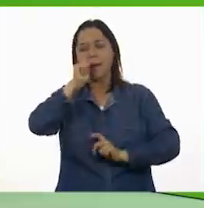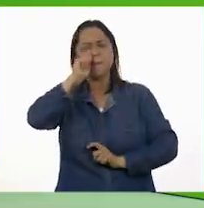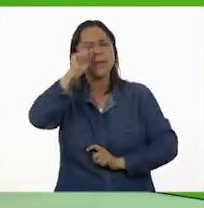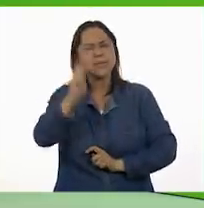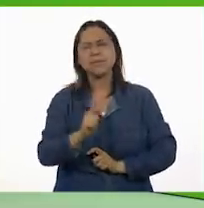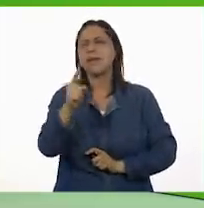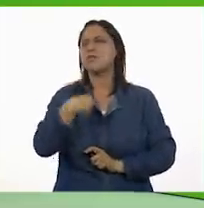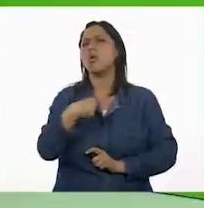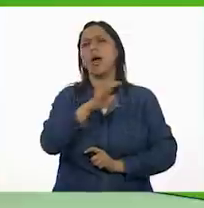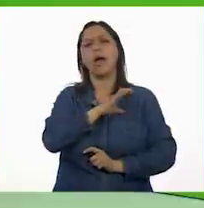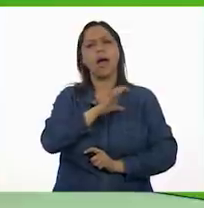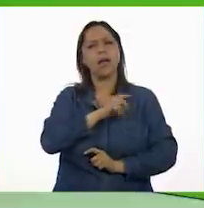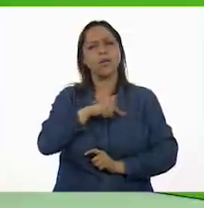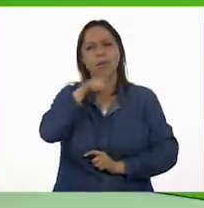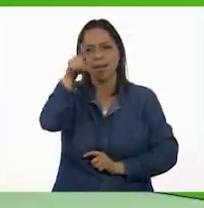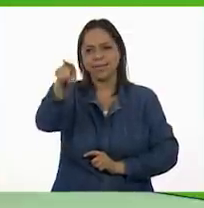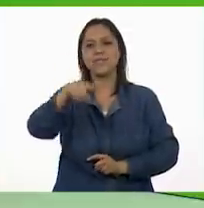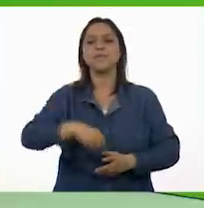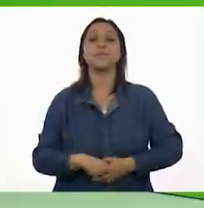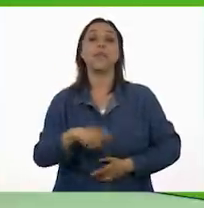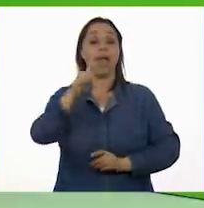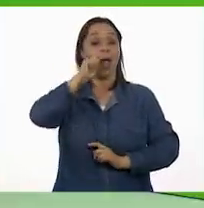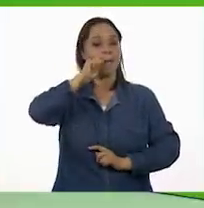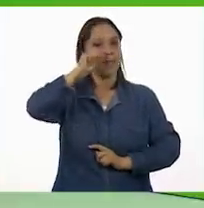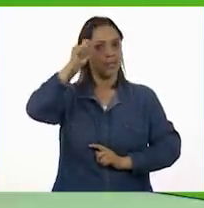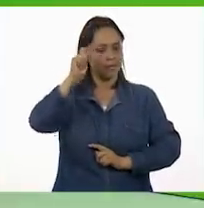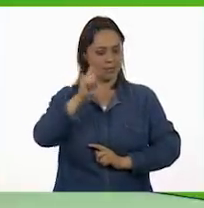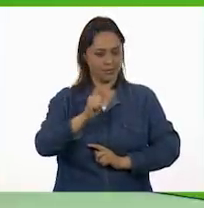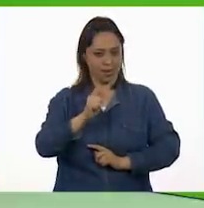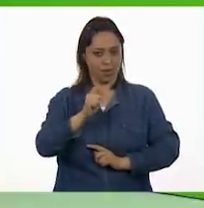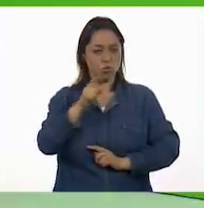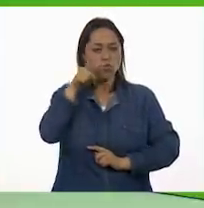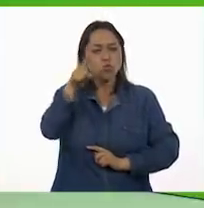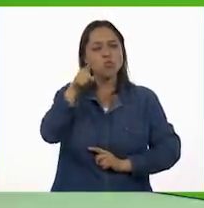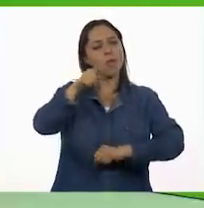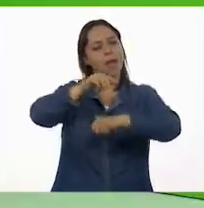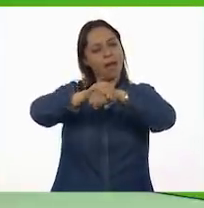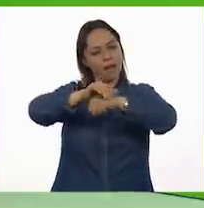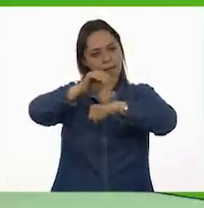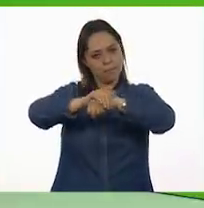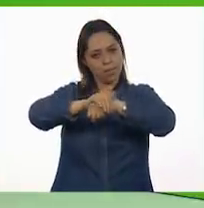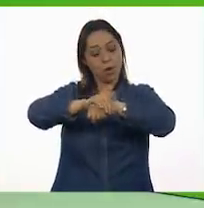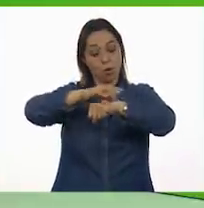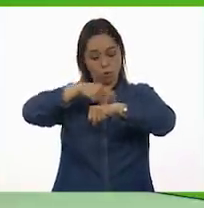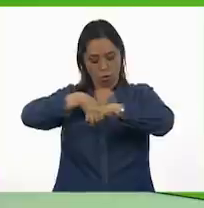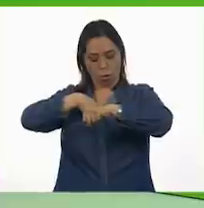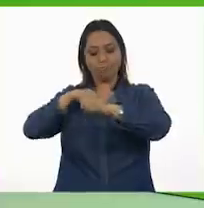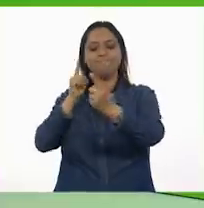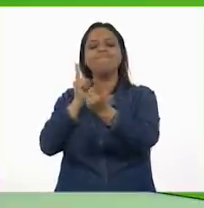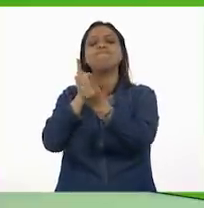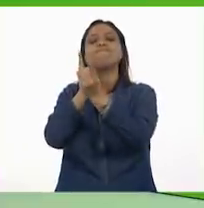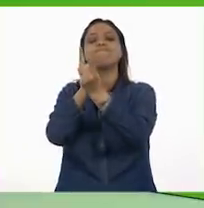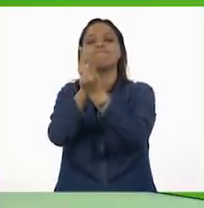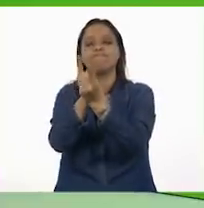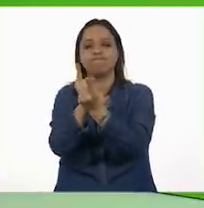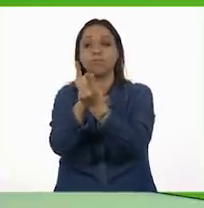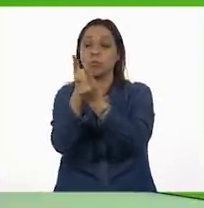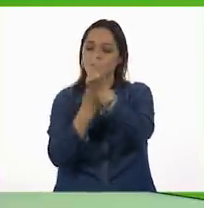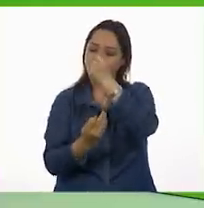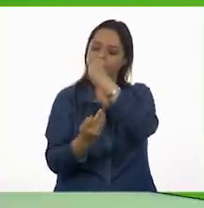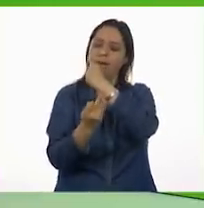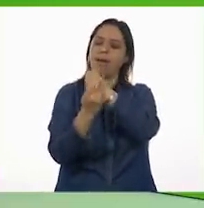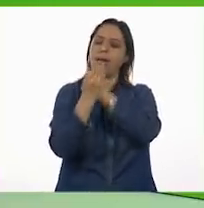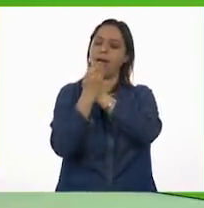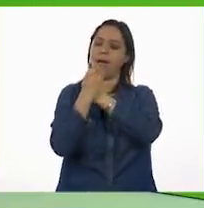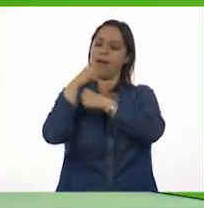con mucho cariño, amiga. Amistad, eres mi amigo y yo estoy contigo. Eres mi abrigo y yo